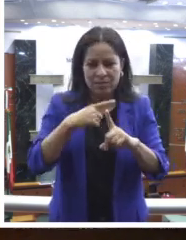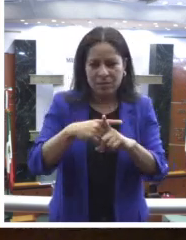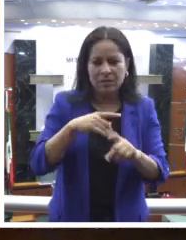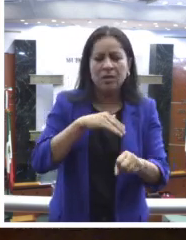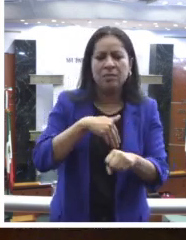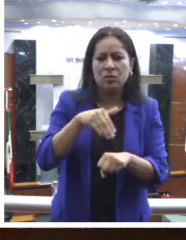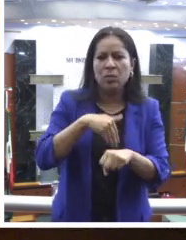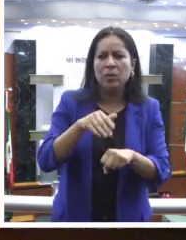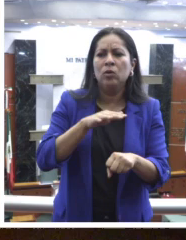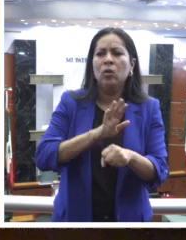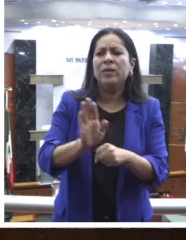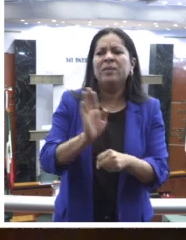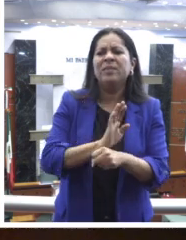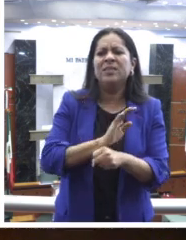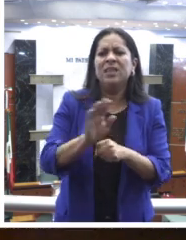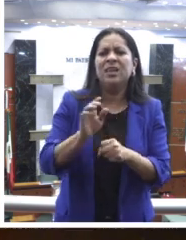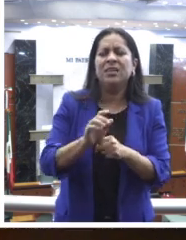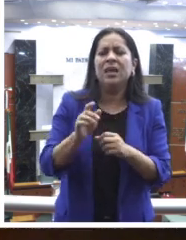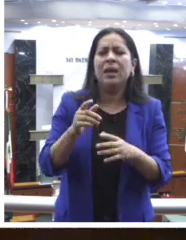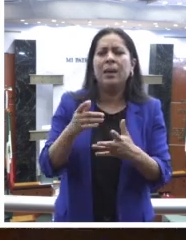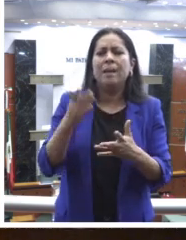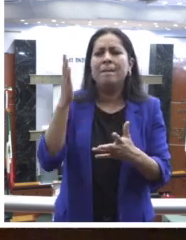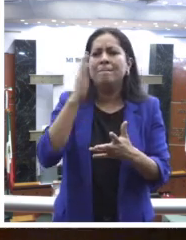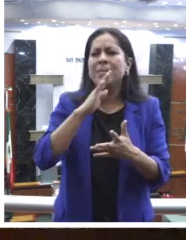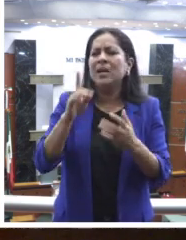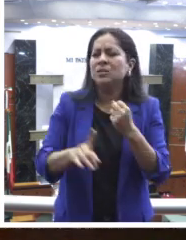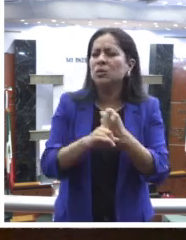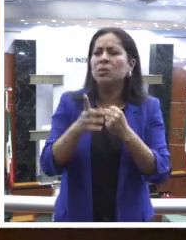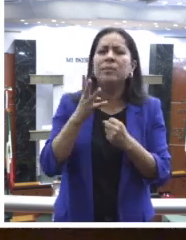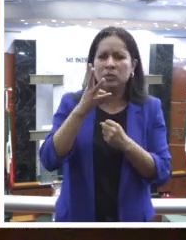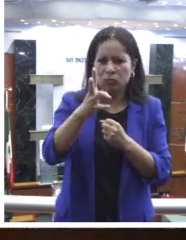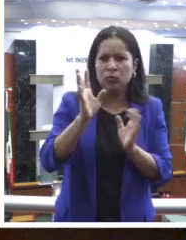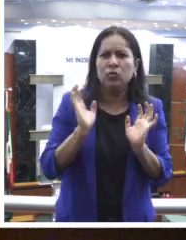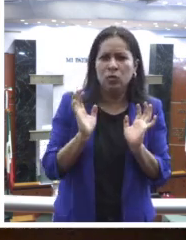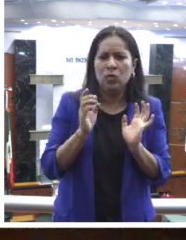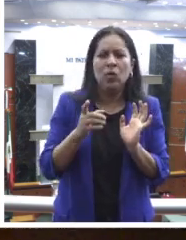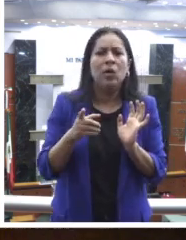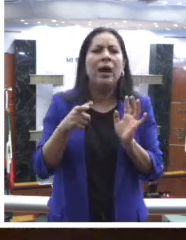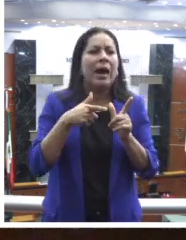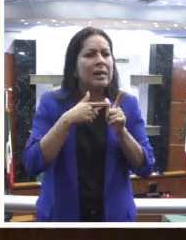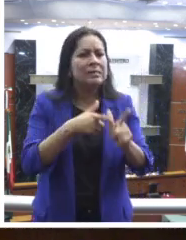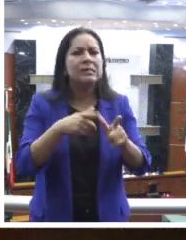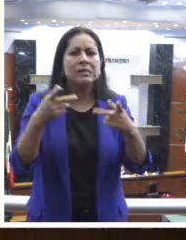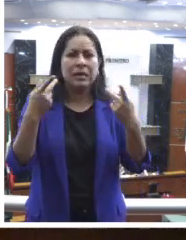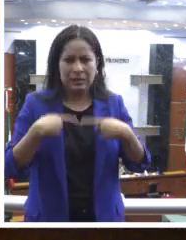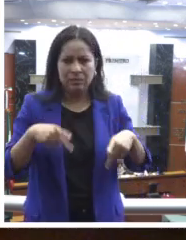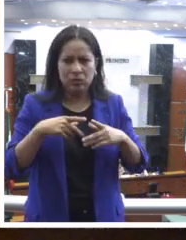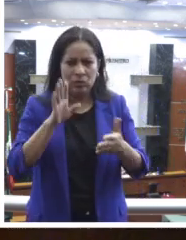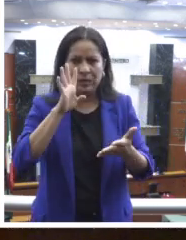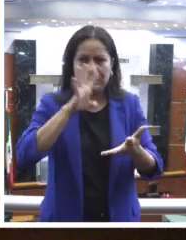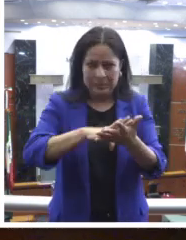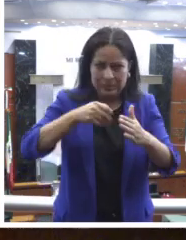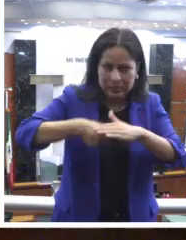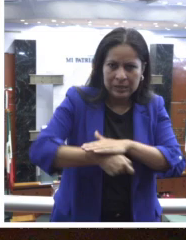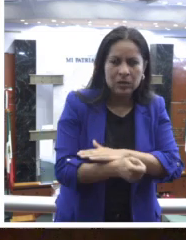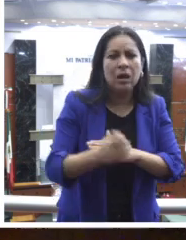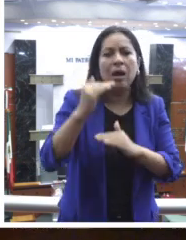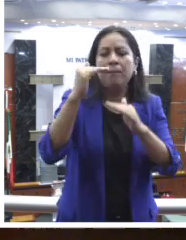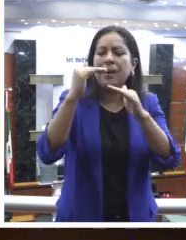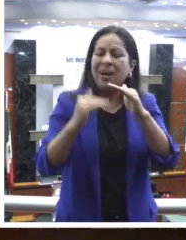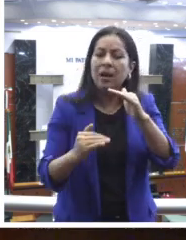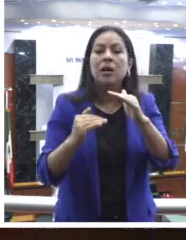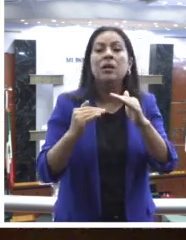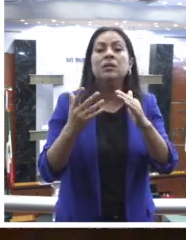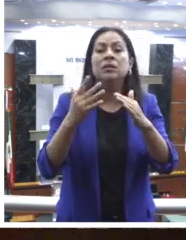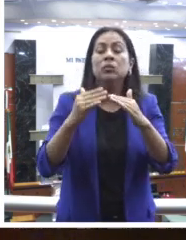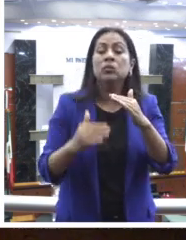sería la prevención de delitos adicionales o subsecuentes al mantener a los imputados en prisión se reduce la posibilidad o se busca